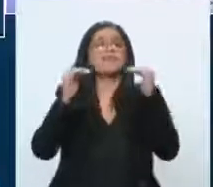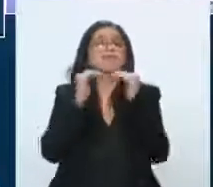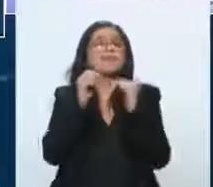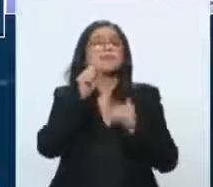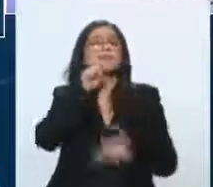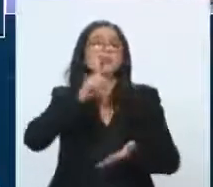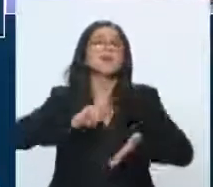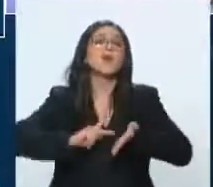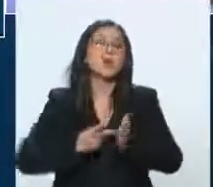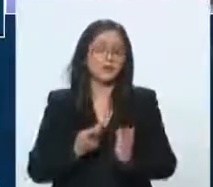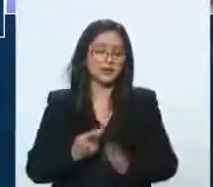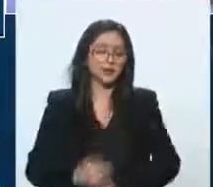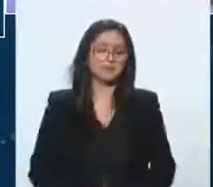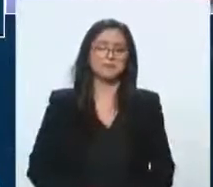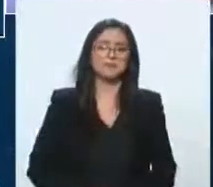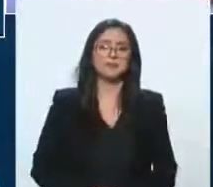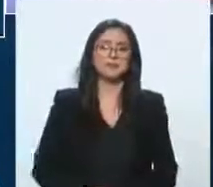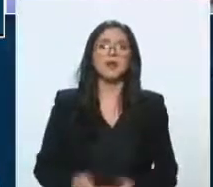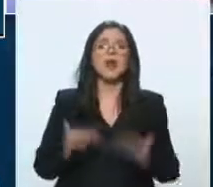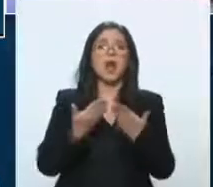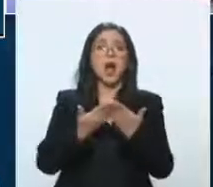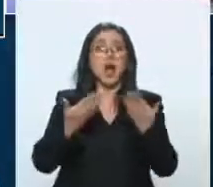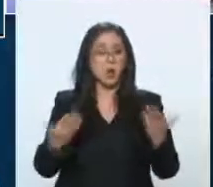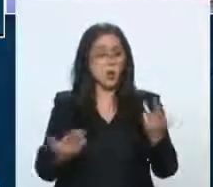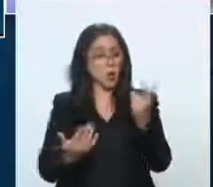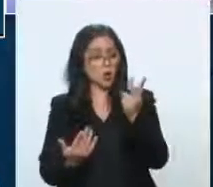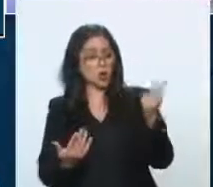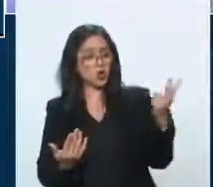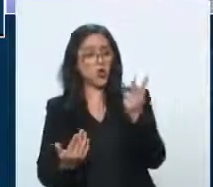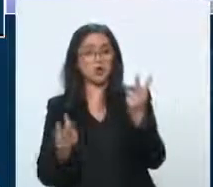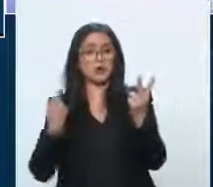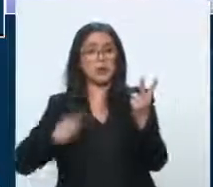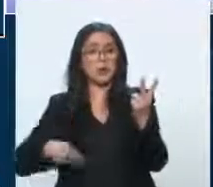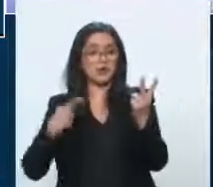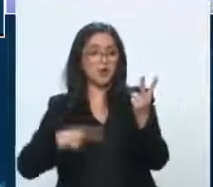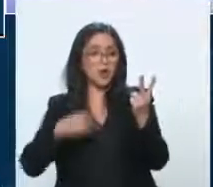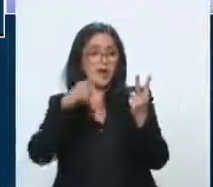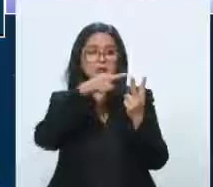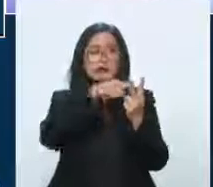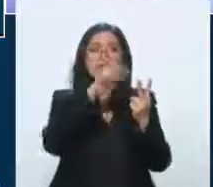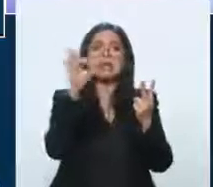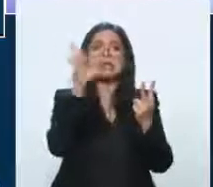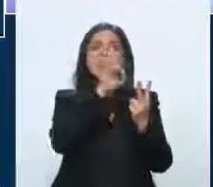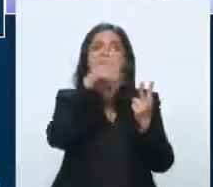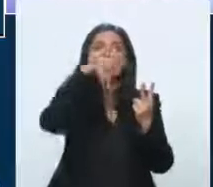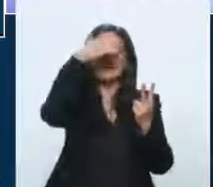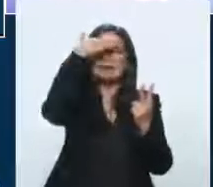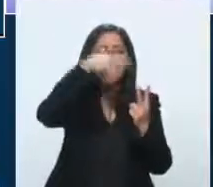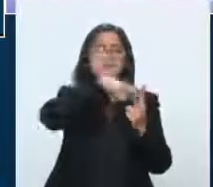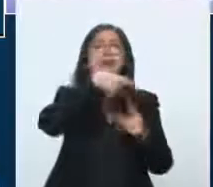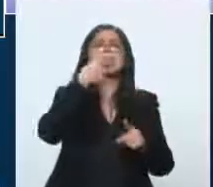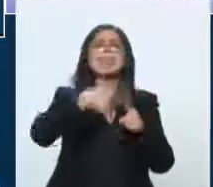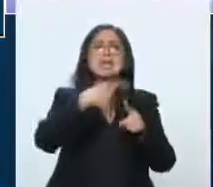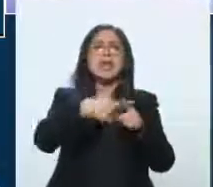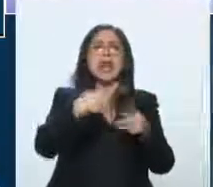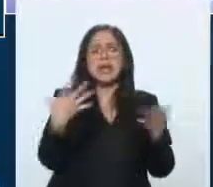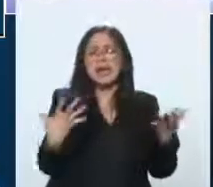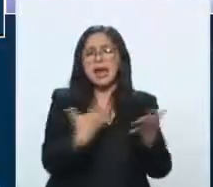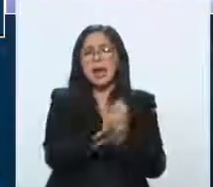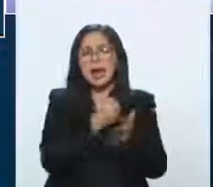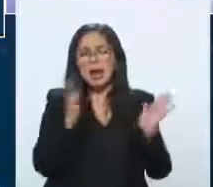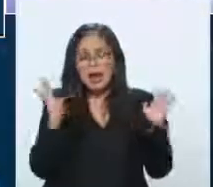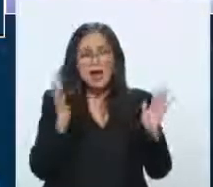solo con 2 contendientes se presentara nuevamente un escenario como este, ¿no? Normalmente se reparten no de manera